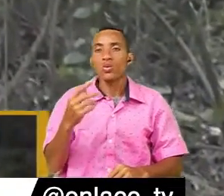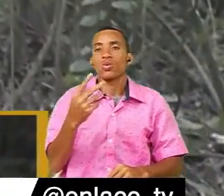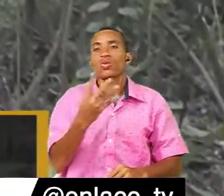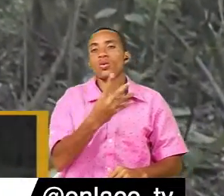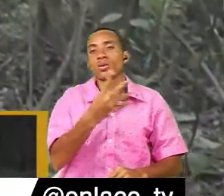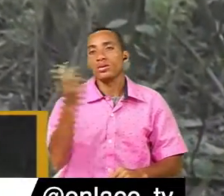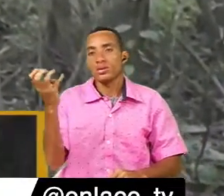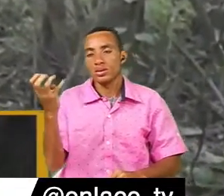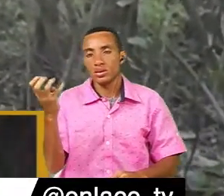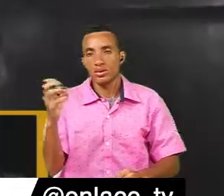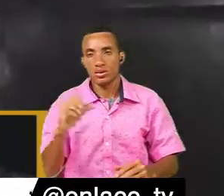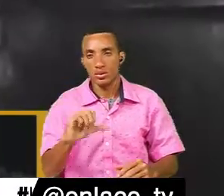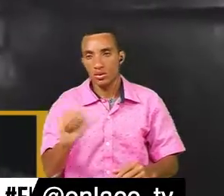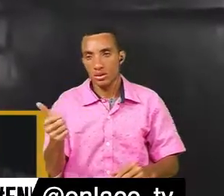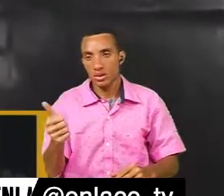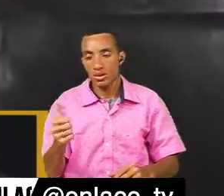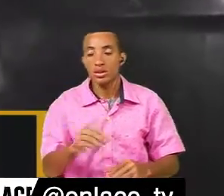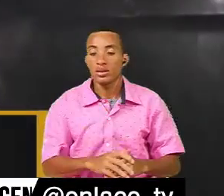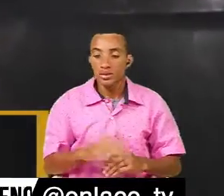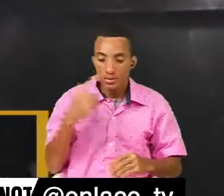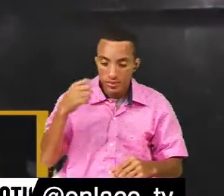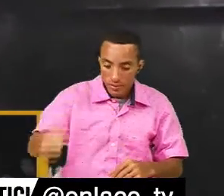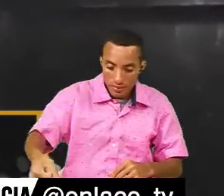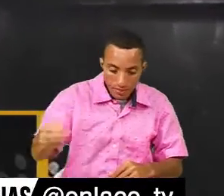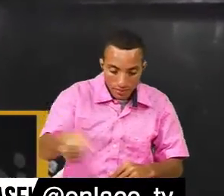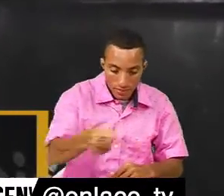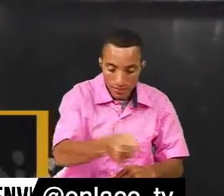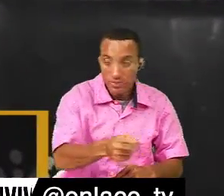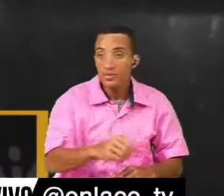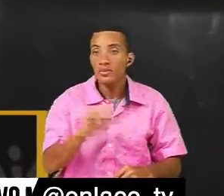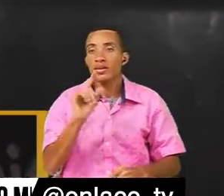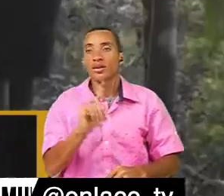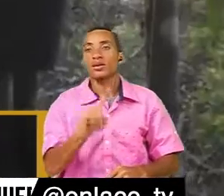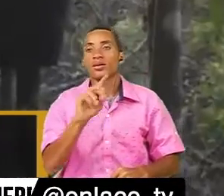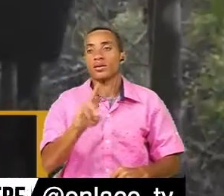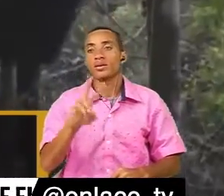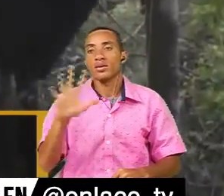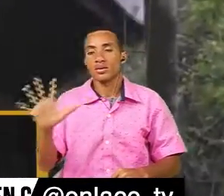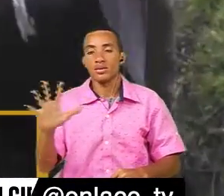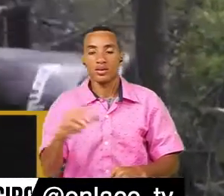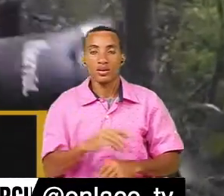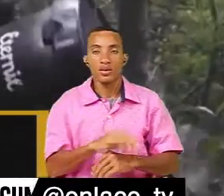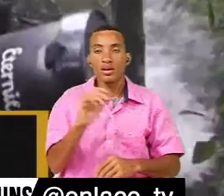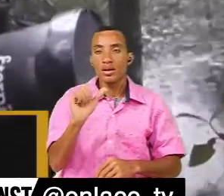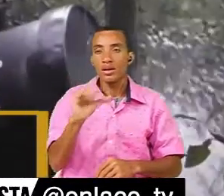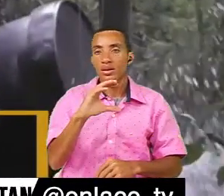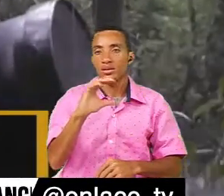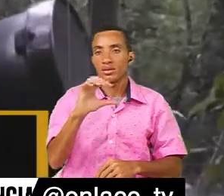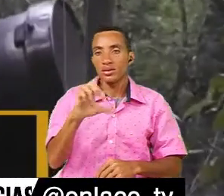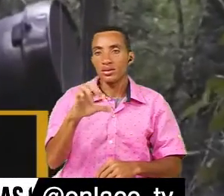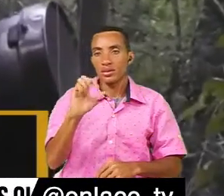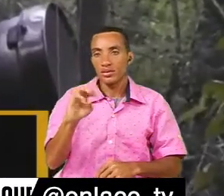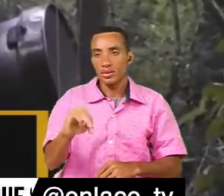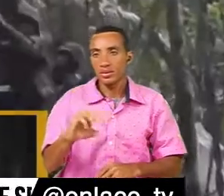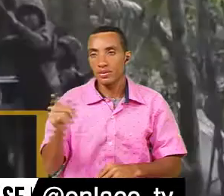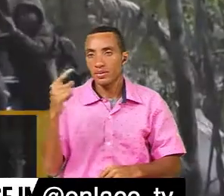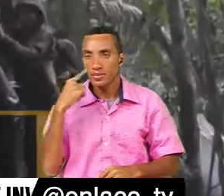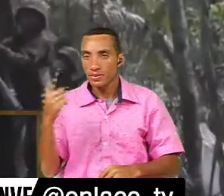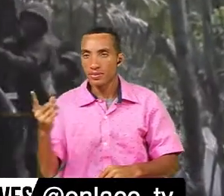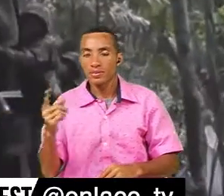de coca, 400 kilos de abono, 165 galones de ACPM, 30 galones de amoníaco y 2